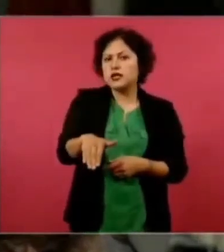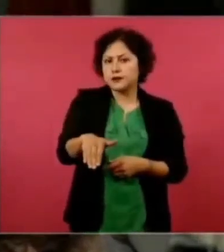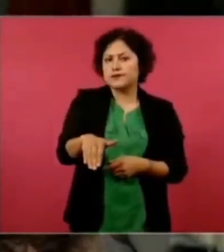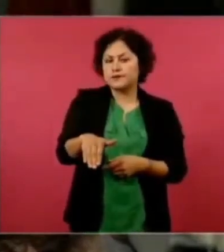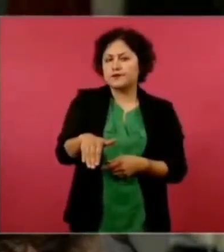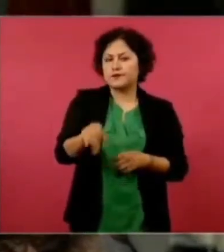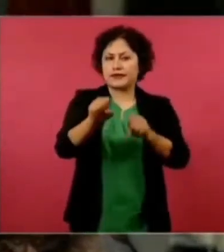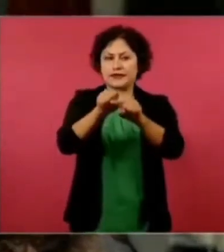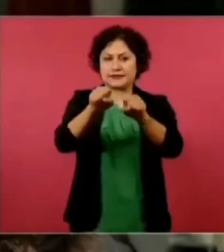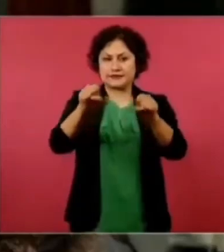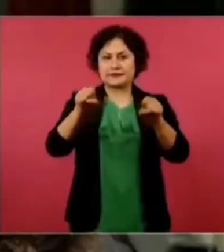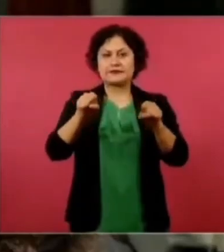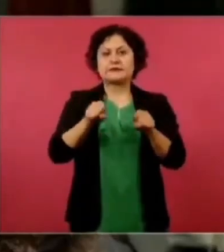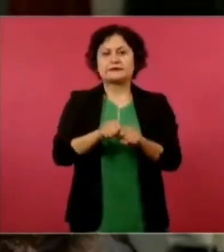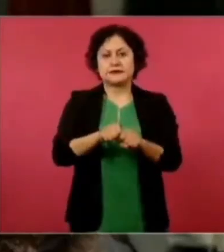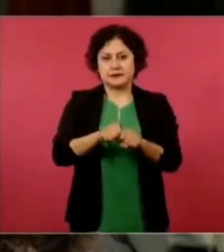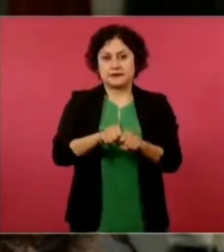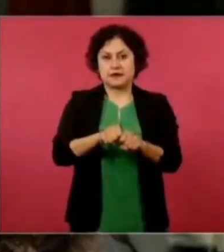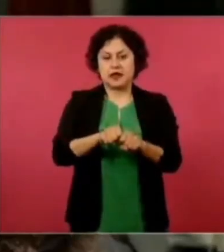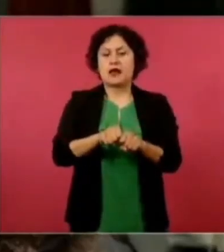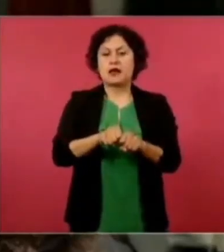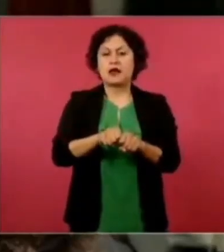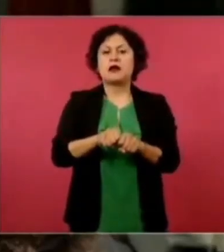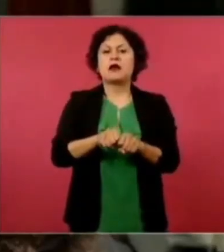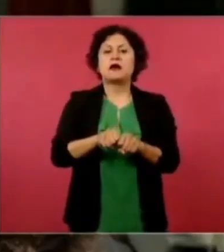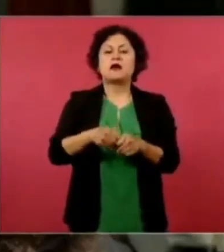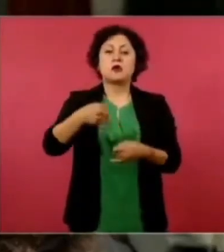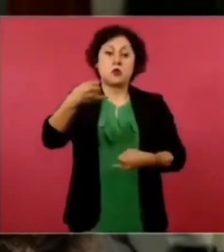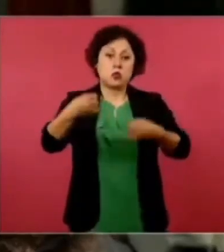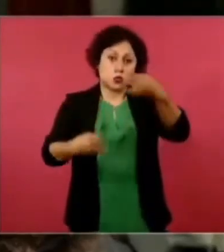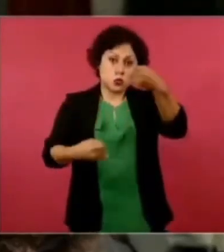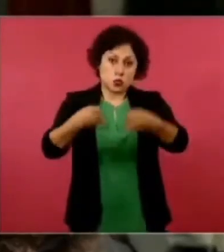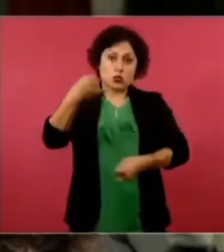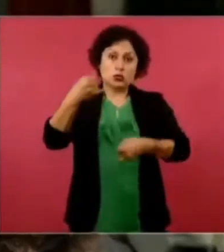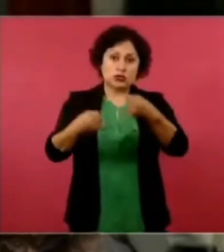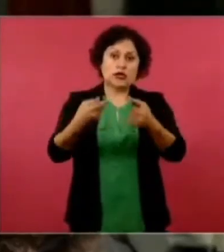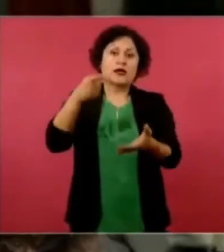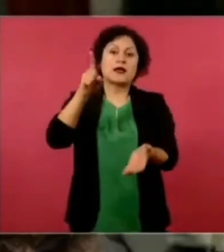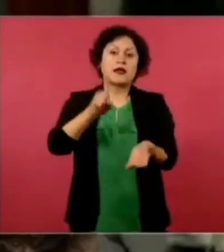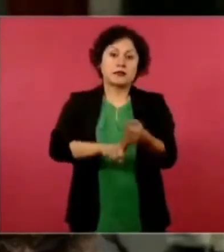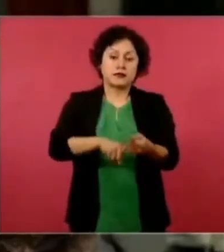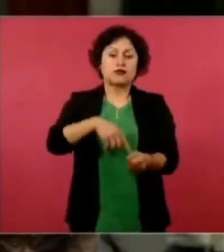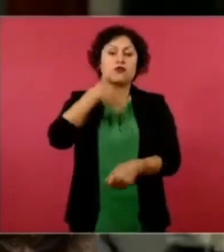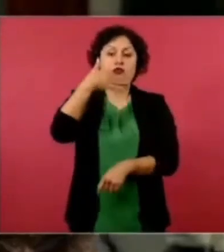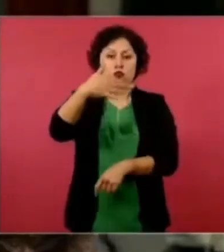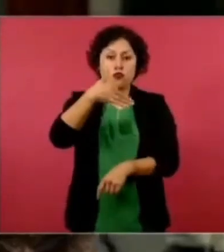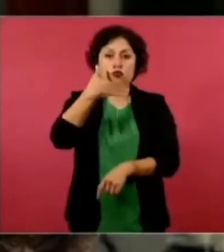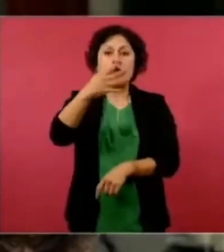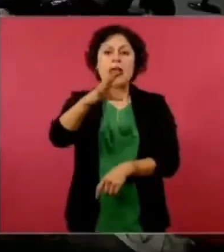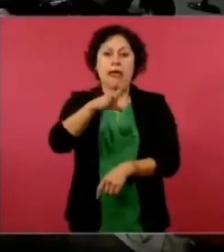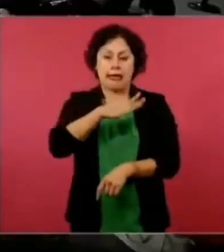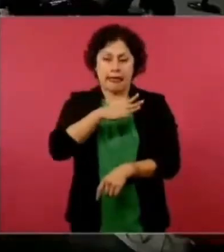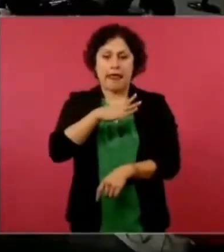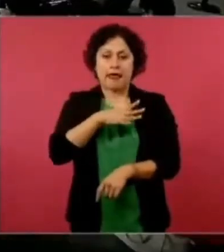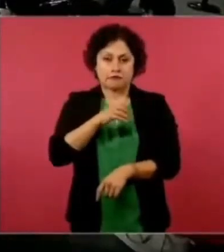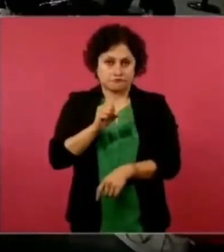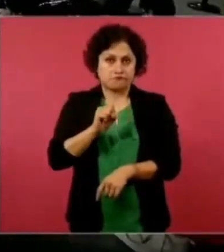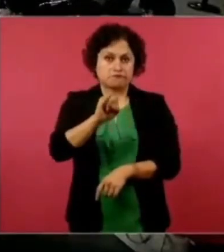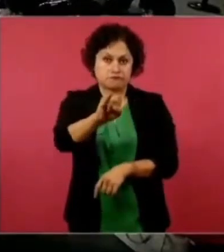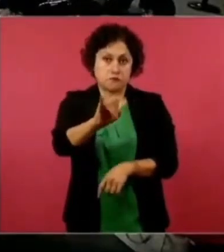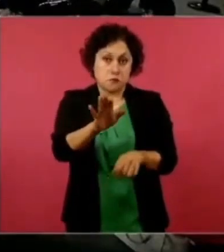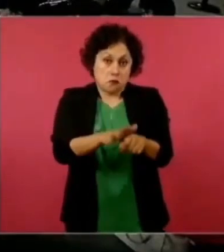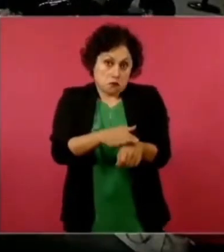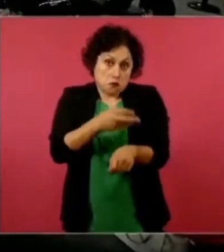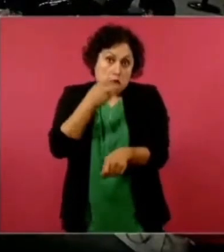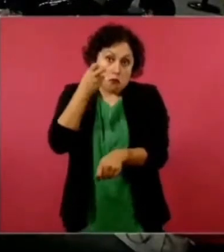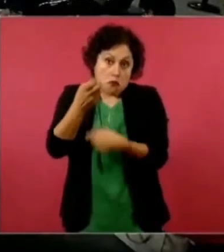judicial que también se ha corrompido y que es precisamente esta propuesta de reforma judicial